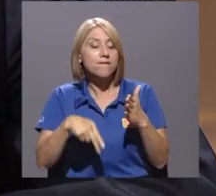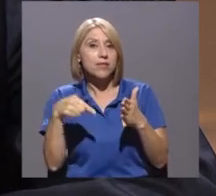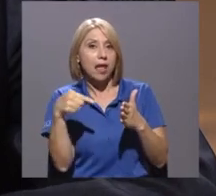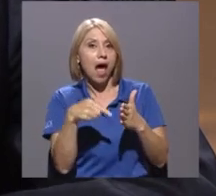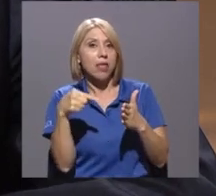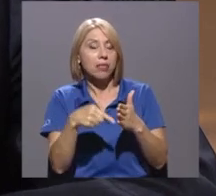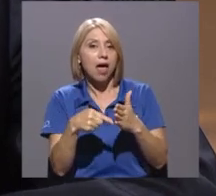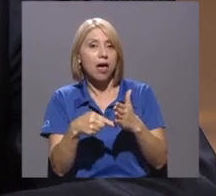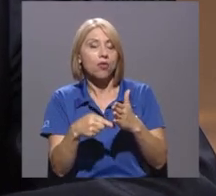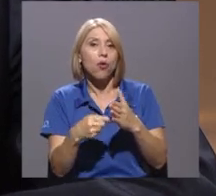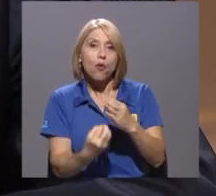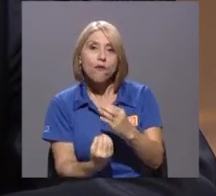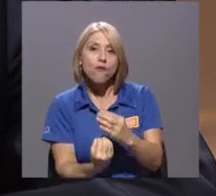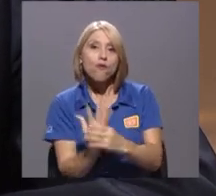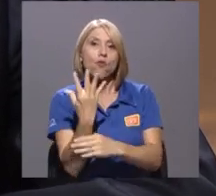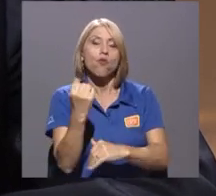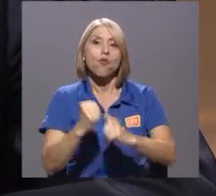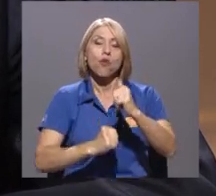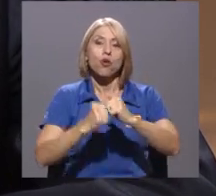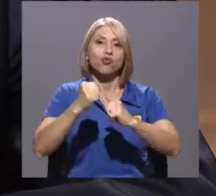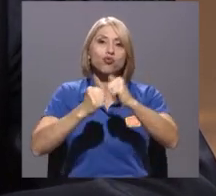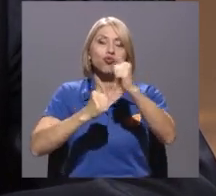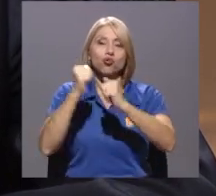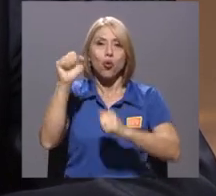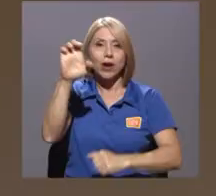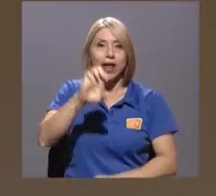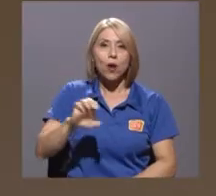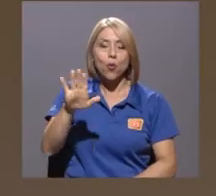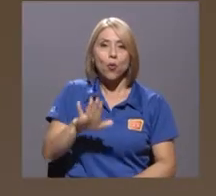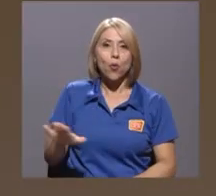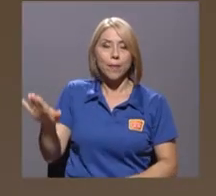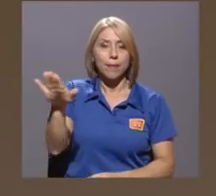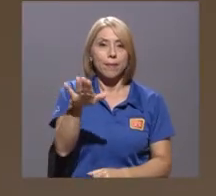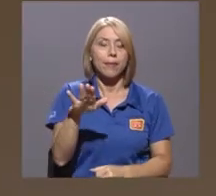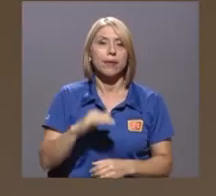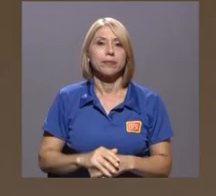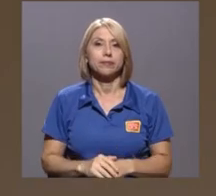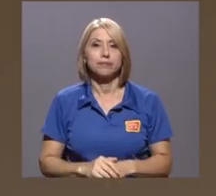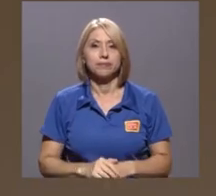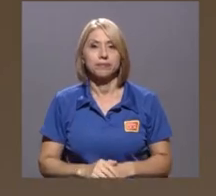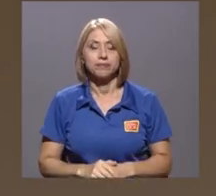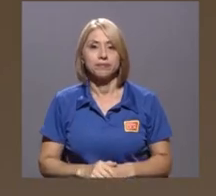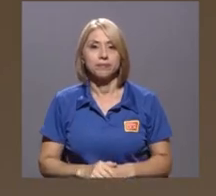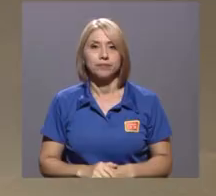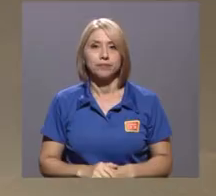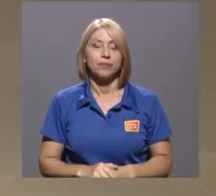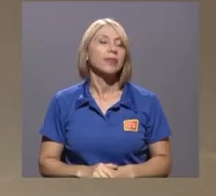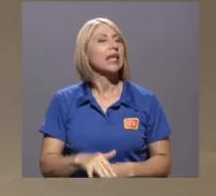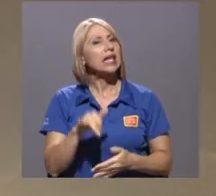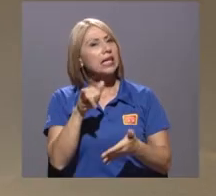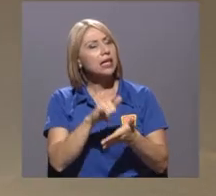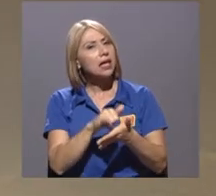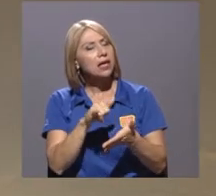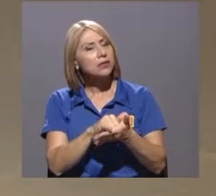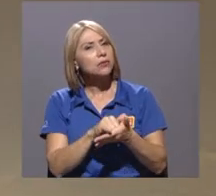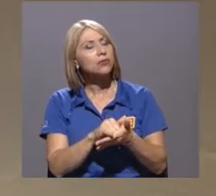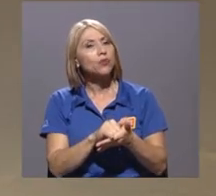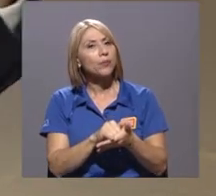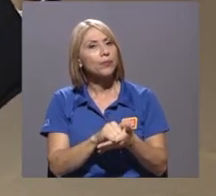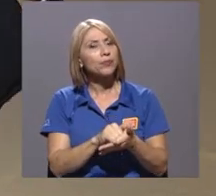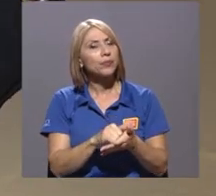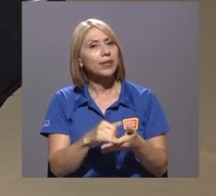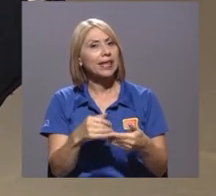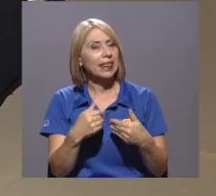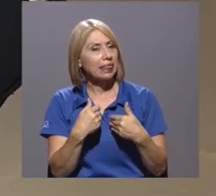para la construcción europea no y esto tiene me parece amigo